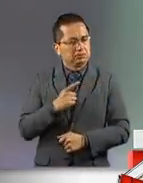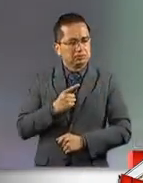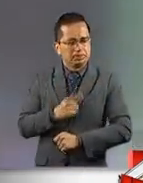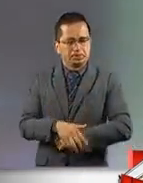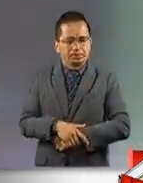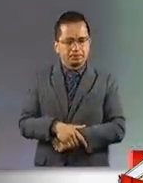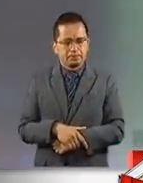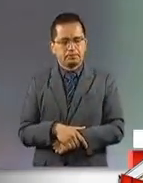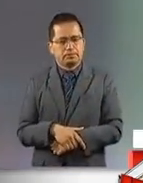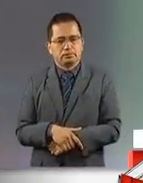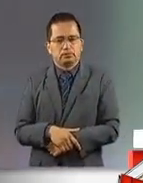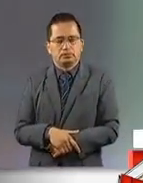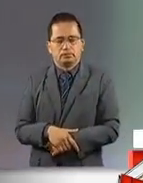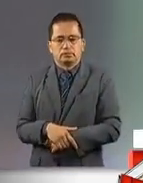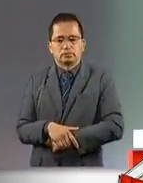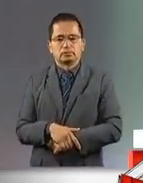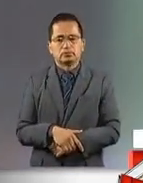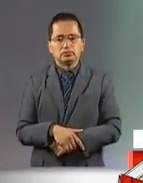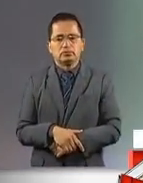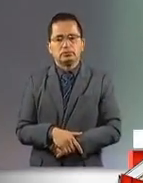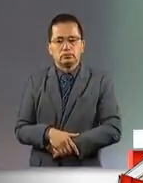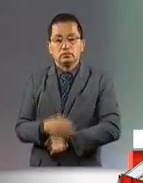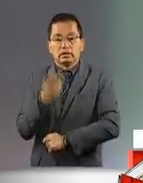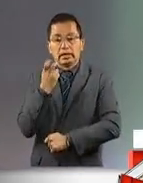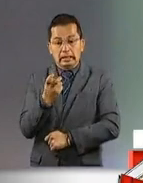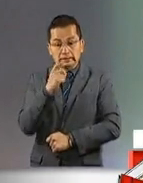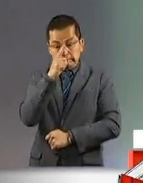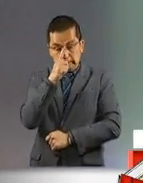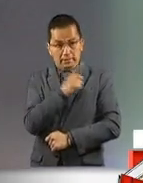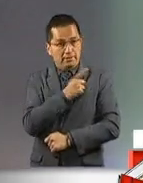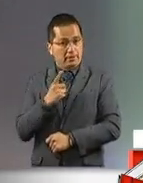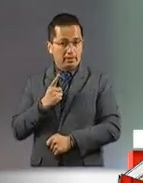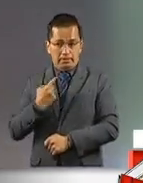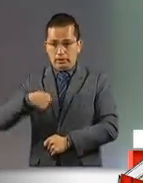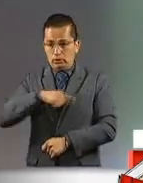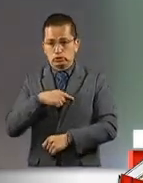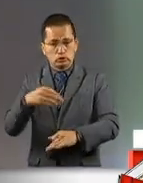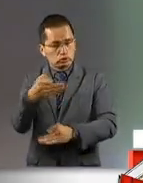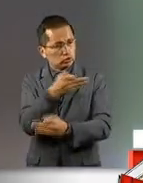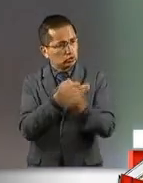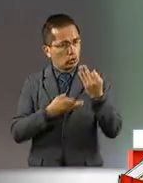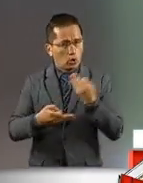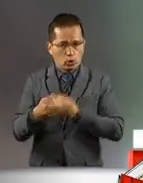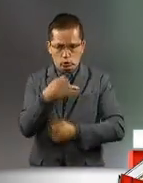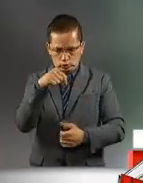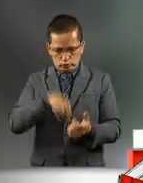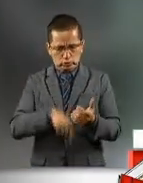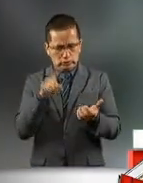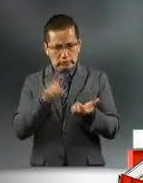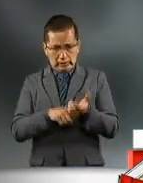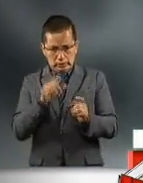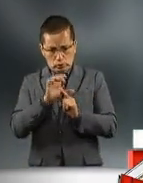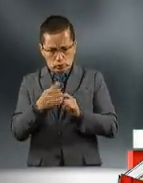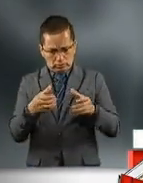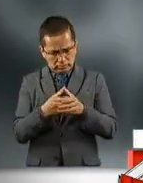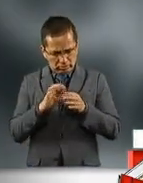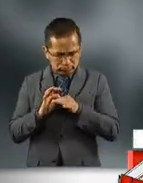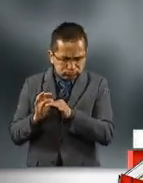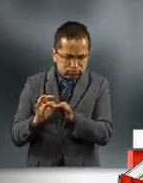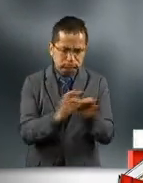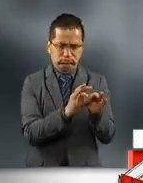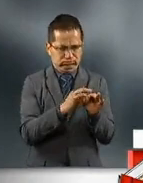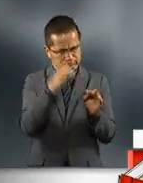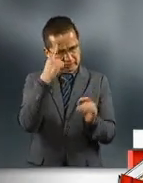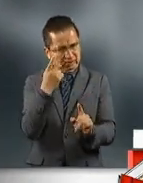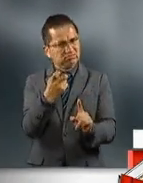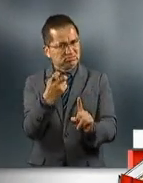La verdad es que es algo que nos debe unificar a todas y a todos los integrantes de esta comisión. Muy